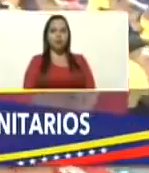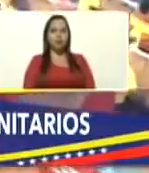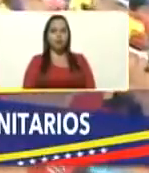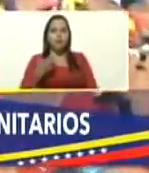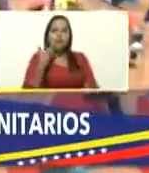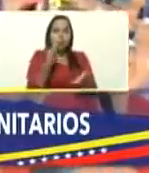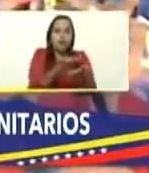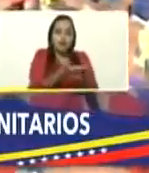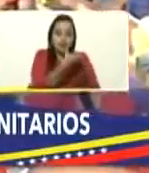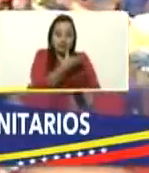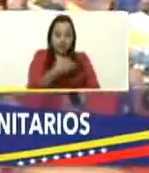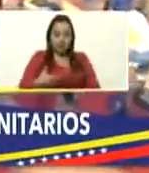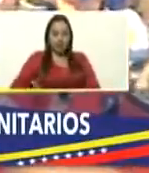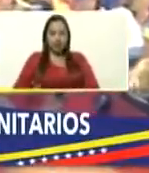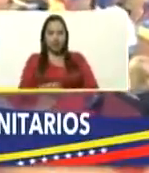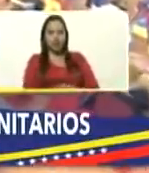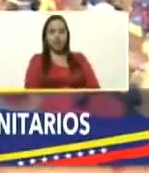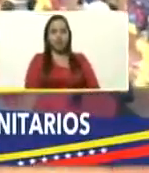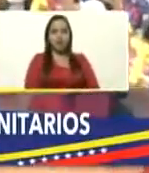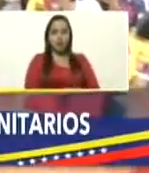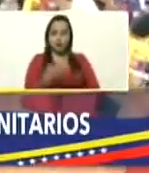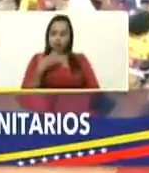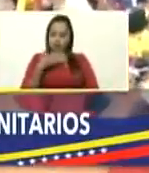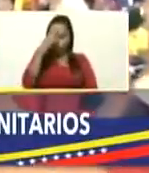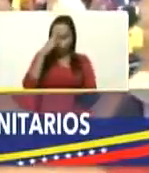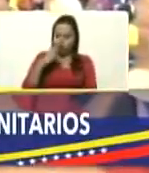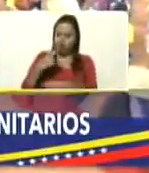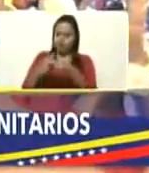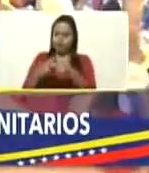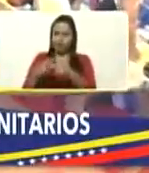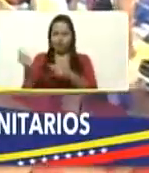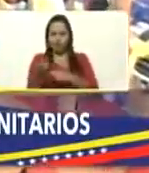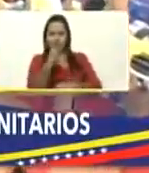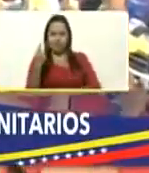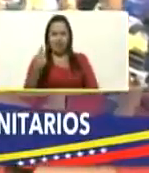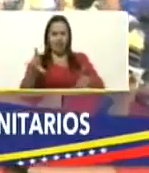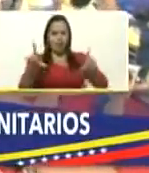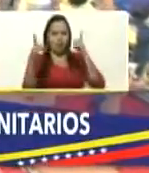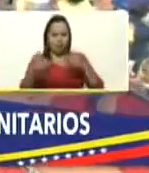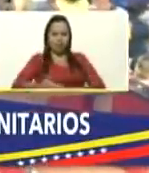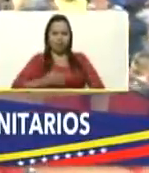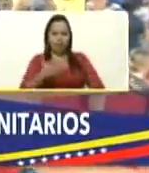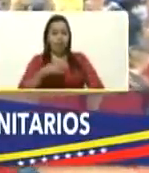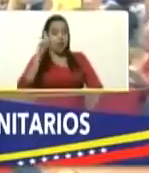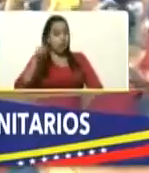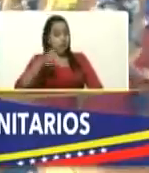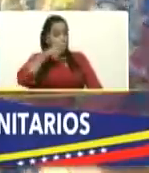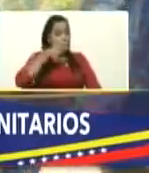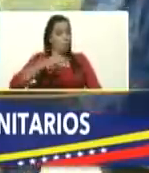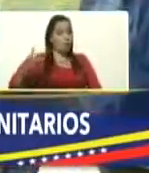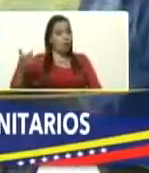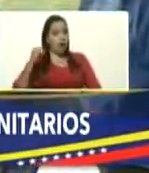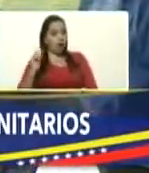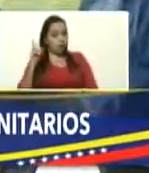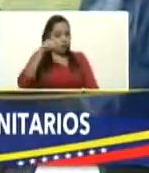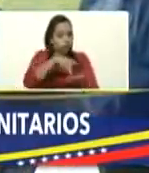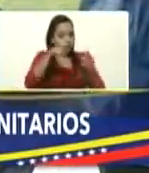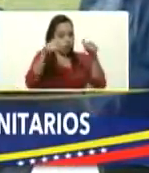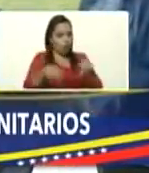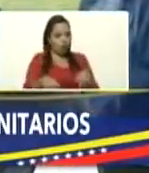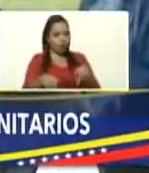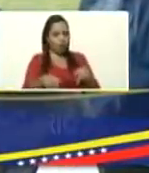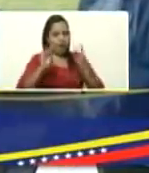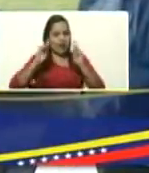Gracias, presidente. Qué honrada se siente La Guaira y este pueblo que está aquí hoy en el